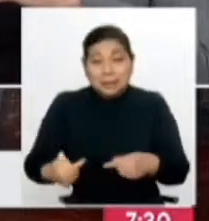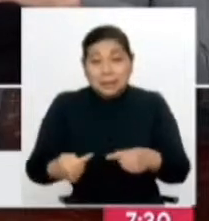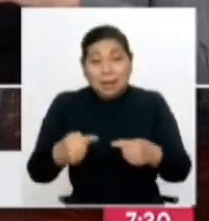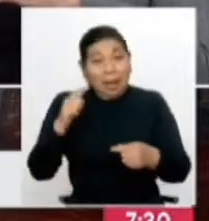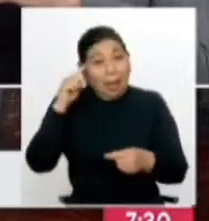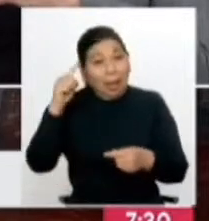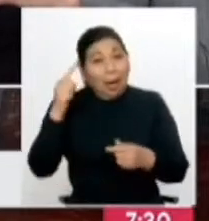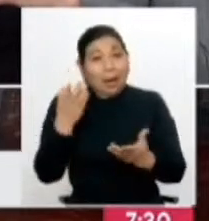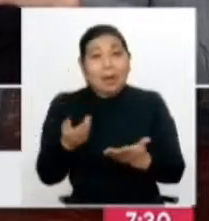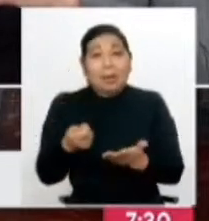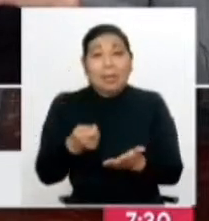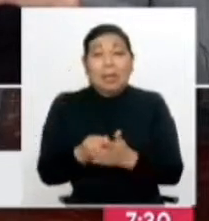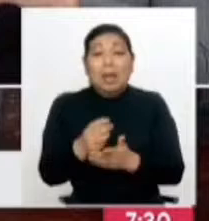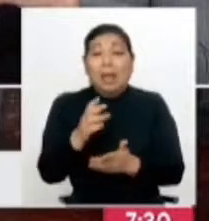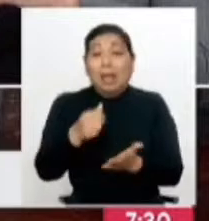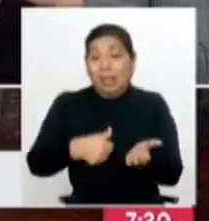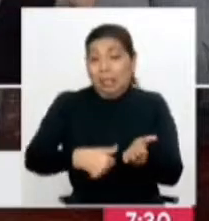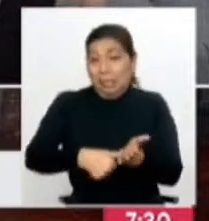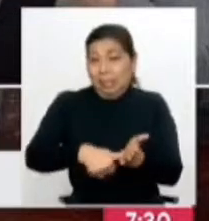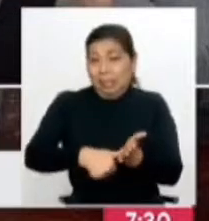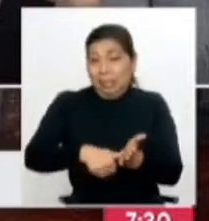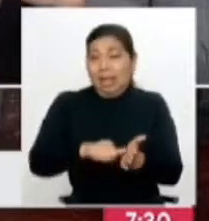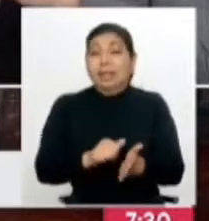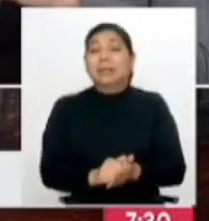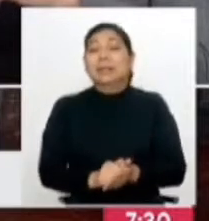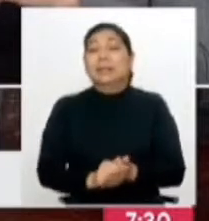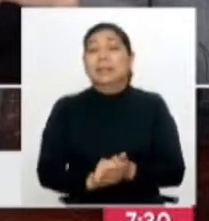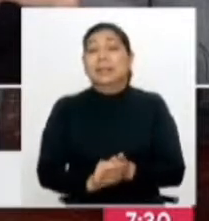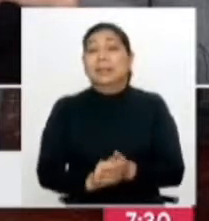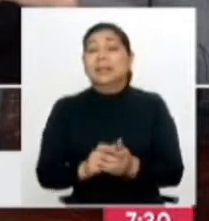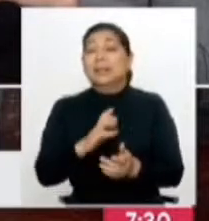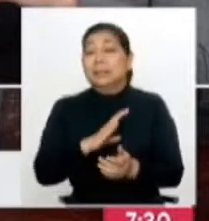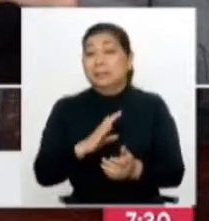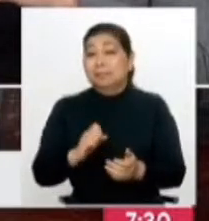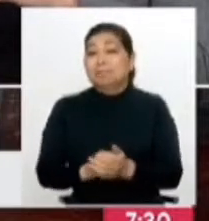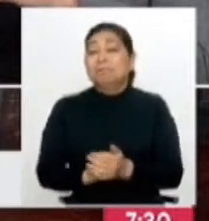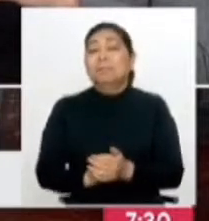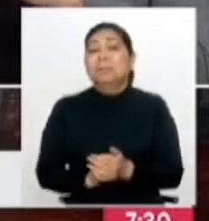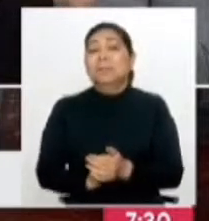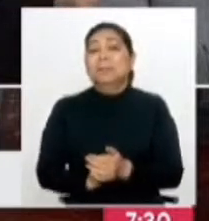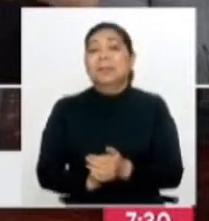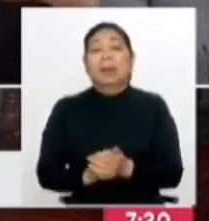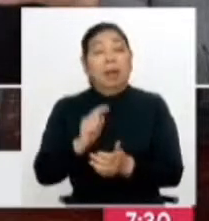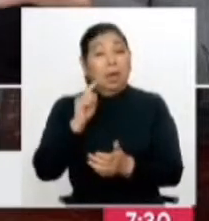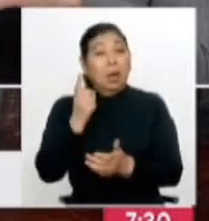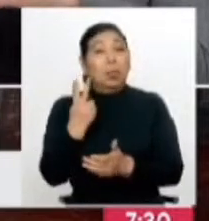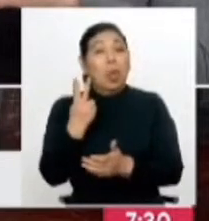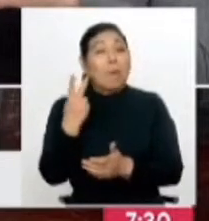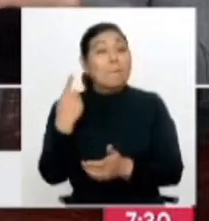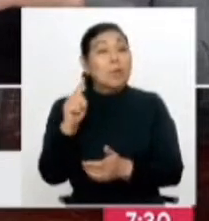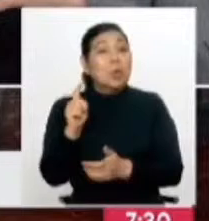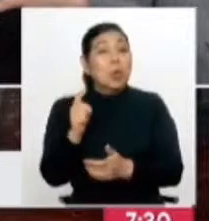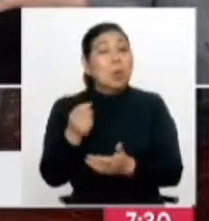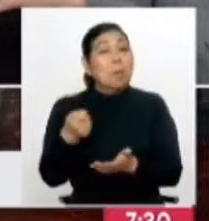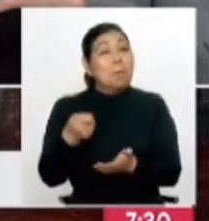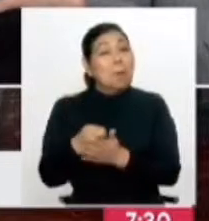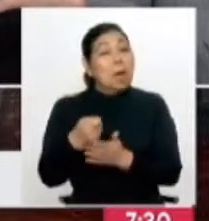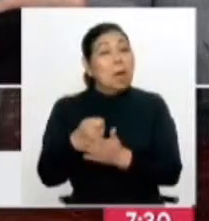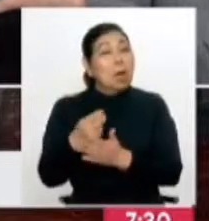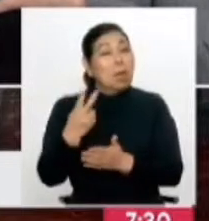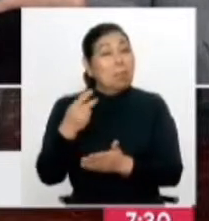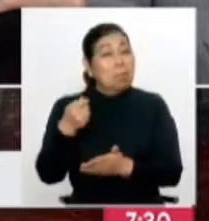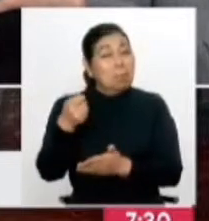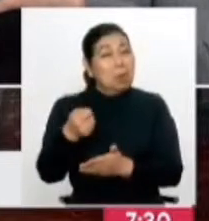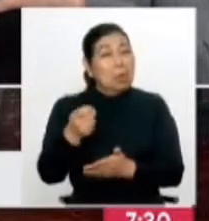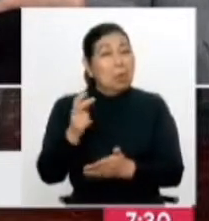de crear la cuenta DNI a solicitud, obviamente, del Estado. Se crearon 2 millones de cuentas el año pasado,